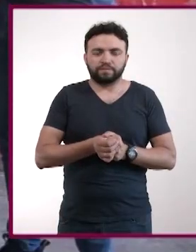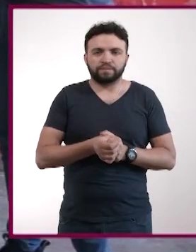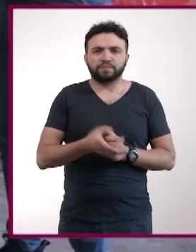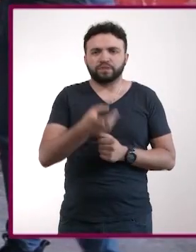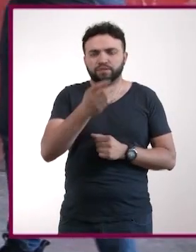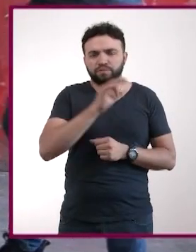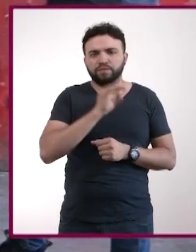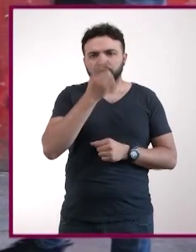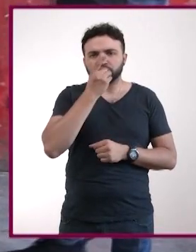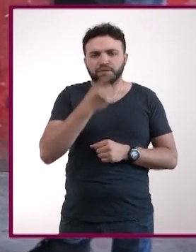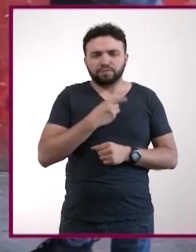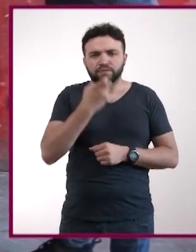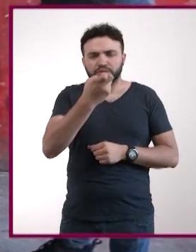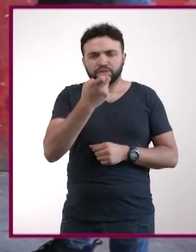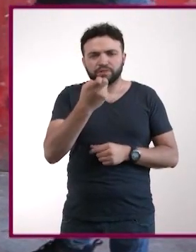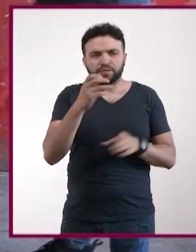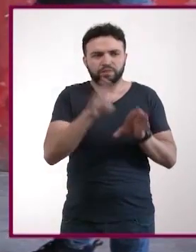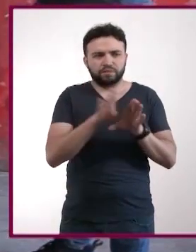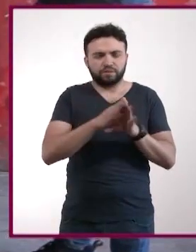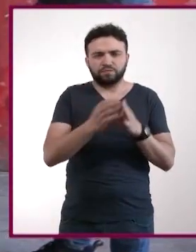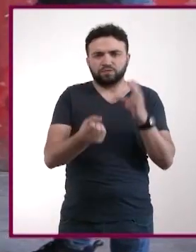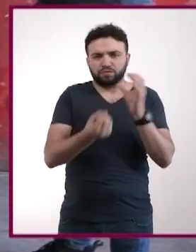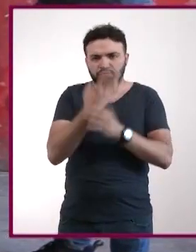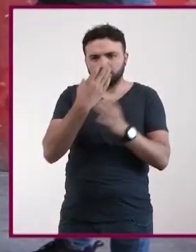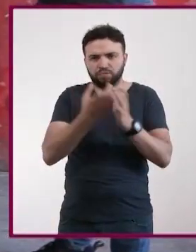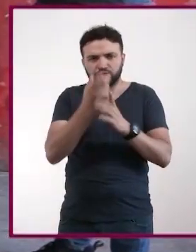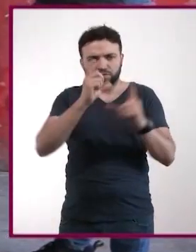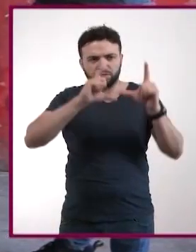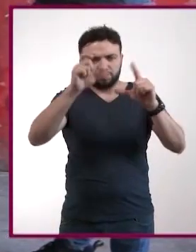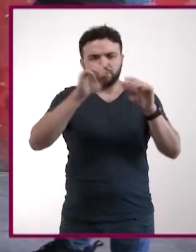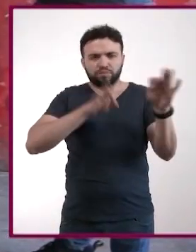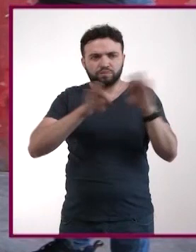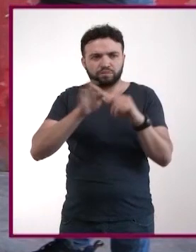¿Nos puedes contar sobre esta nueva serie en la que estás trabajando? Sí, claro.